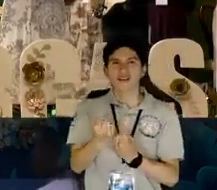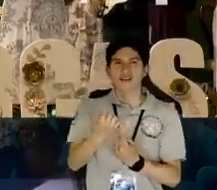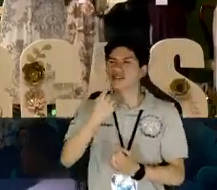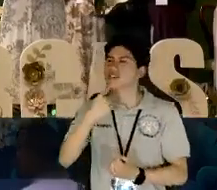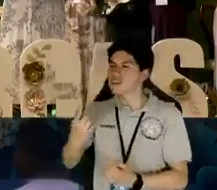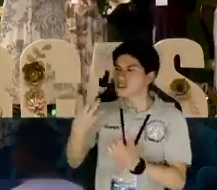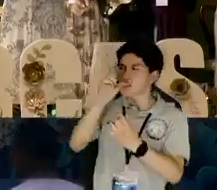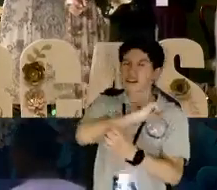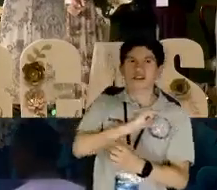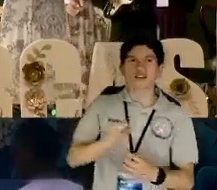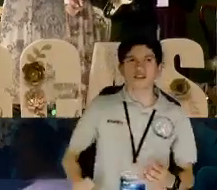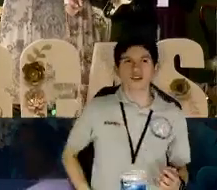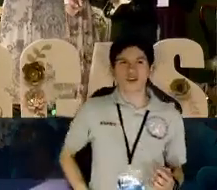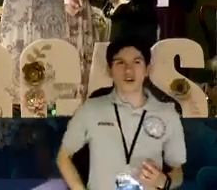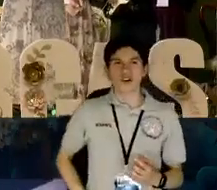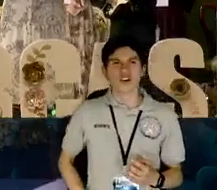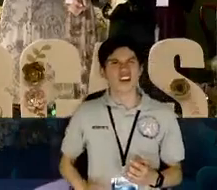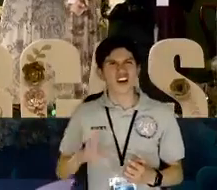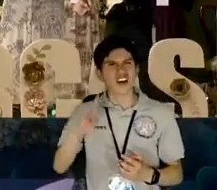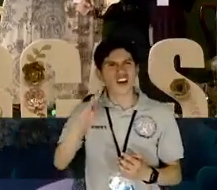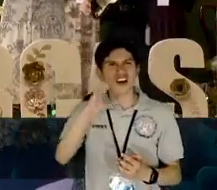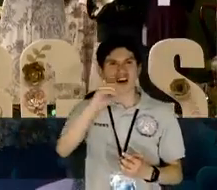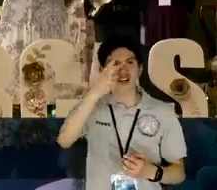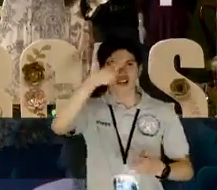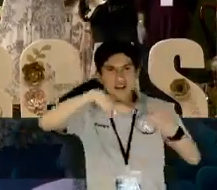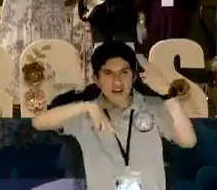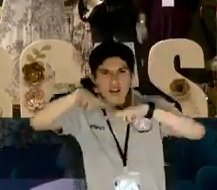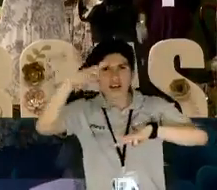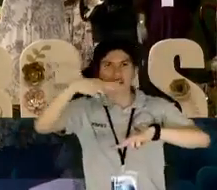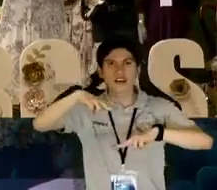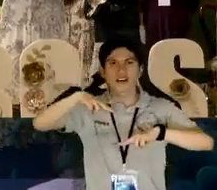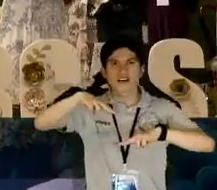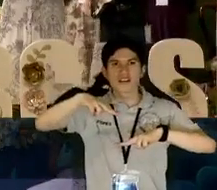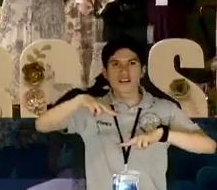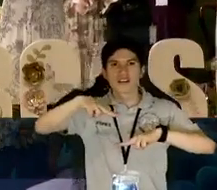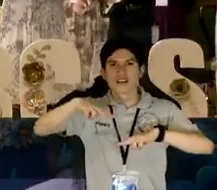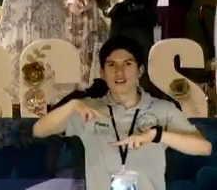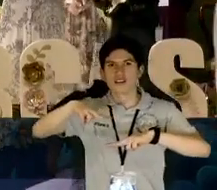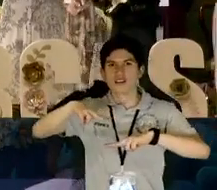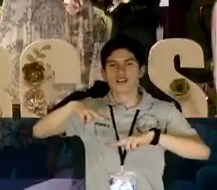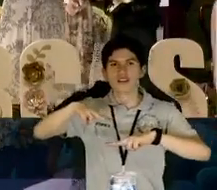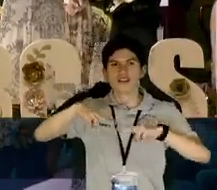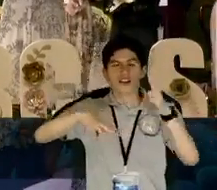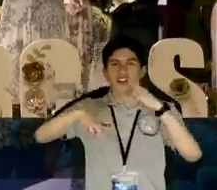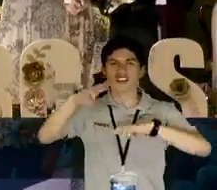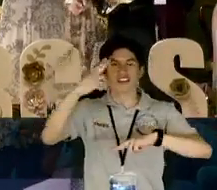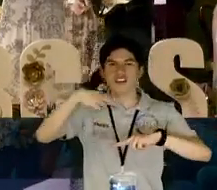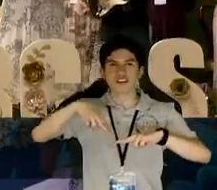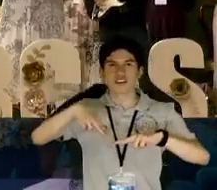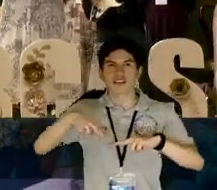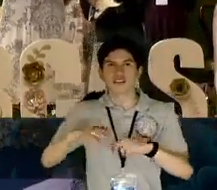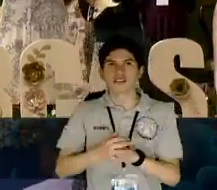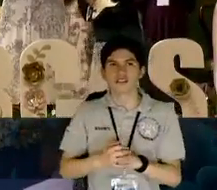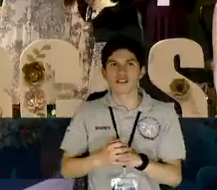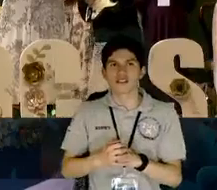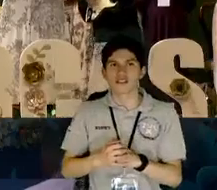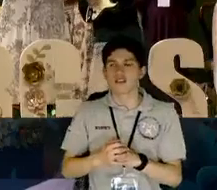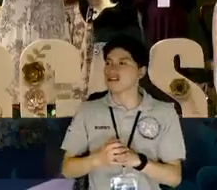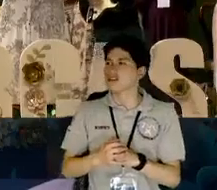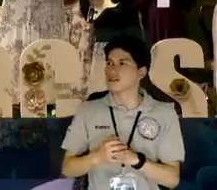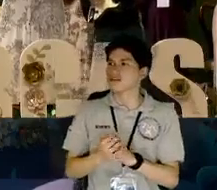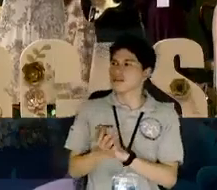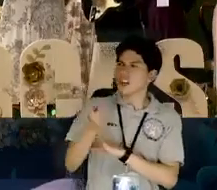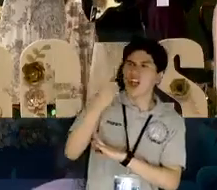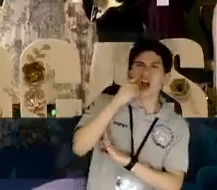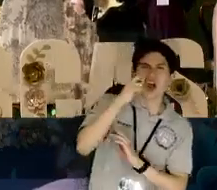mi familia, mis hijos, mi esposo conozcan de ti, Señor. Conozcan de tu amor, conozcan de tu bondad, conozcan